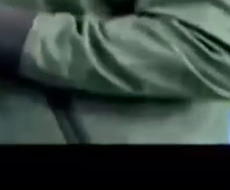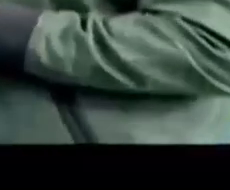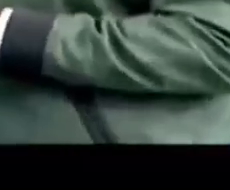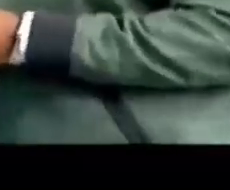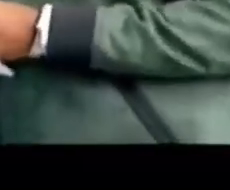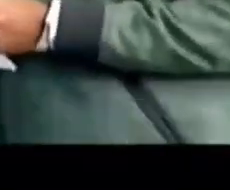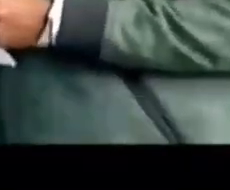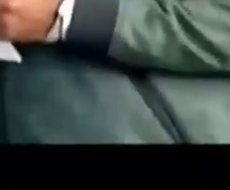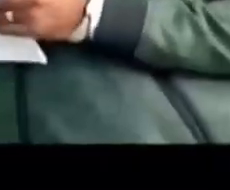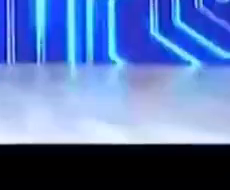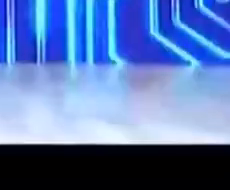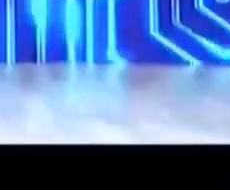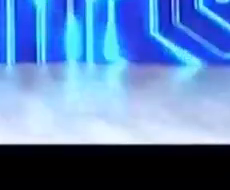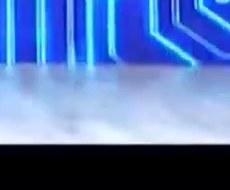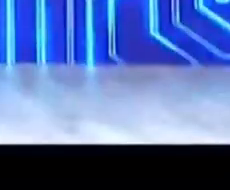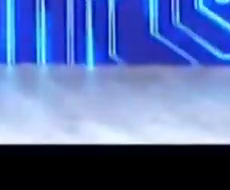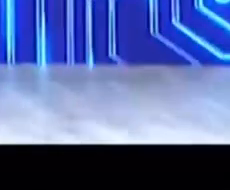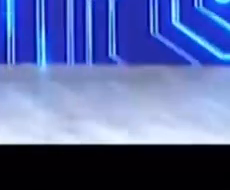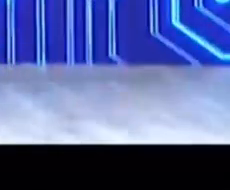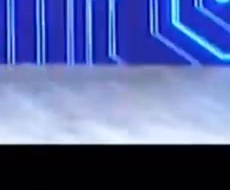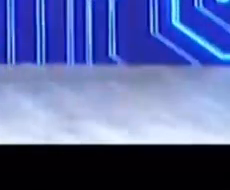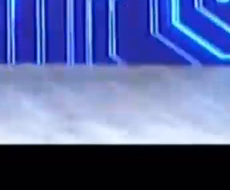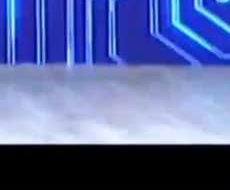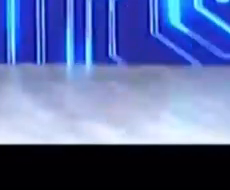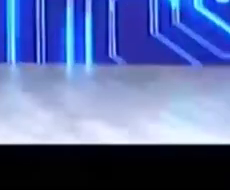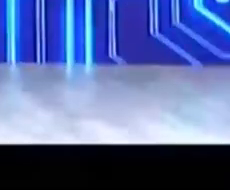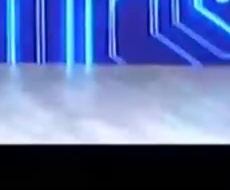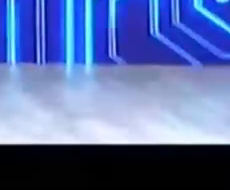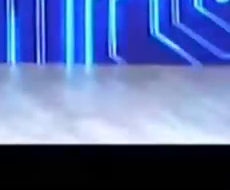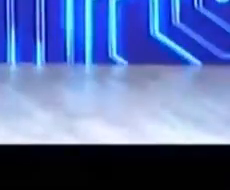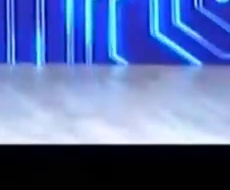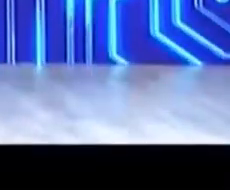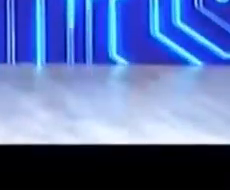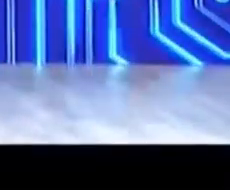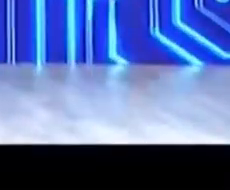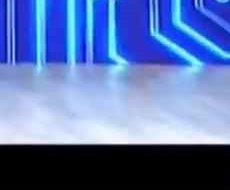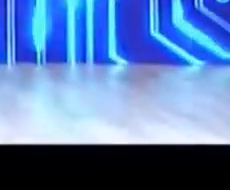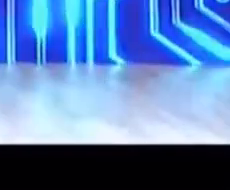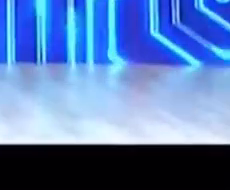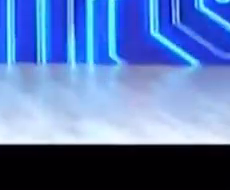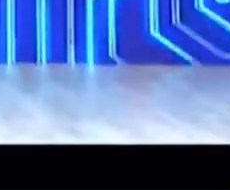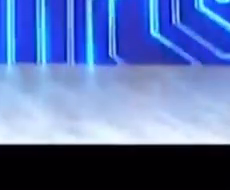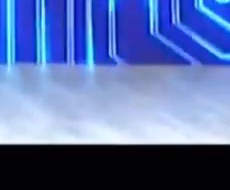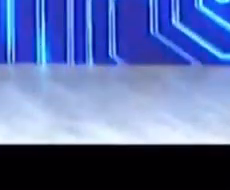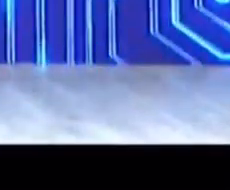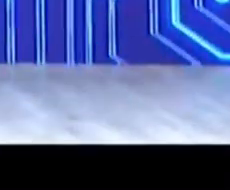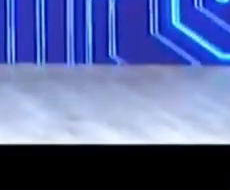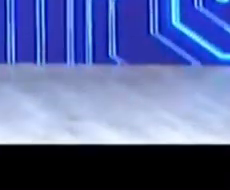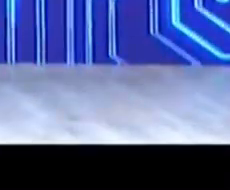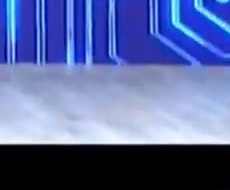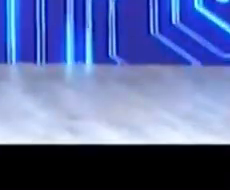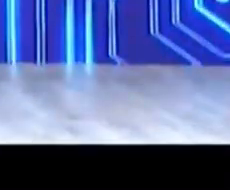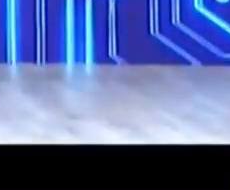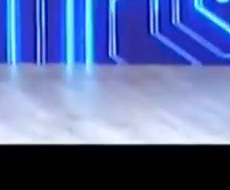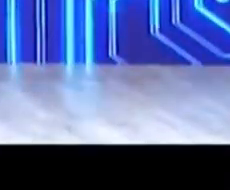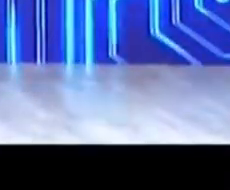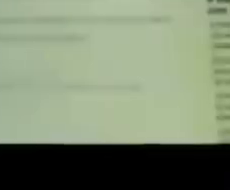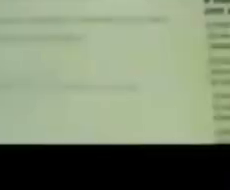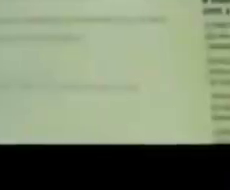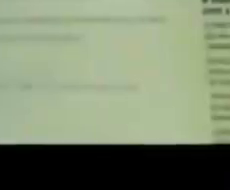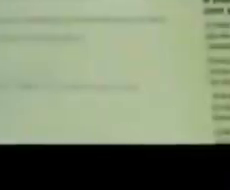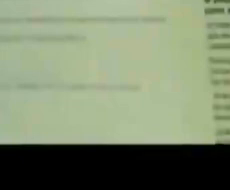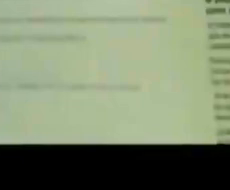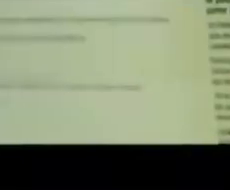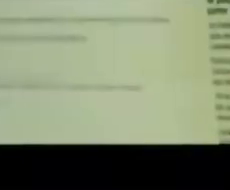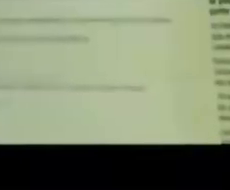Bueno, tu vaso, pues primicia, ya deben estar todas las salas de redacciones vueltas locas. De tu ahora, vaso en tu vaso. Bueno, ahora, lo